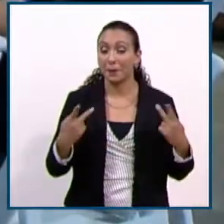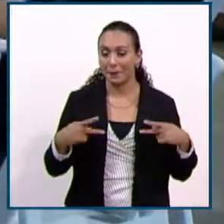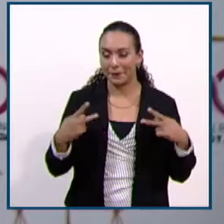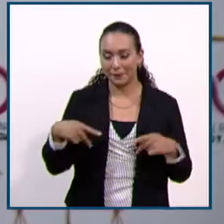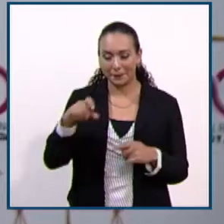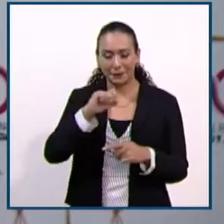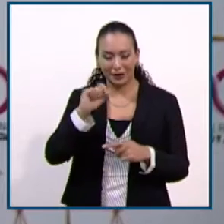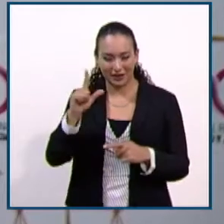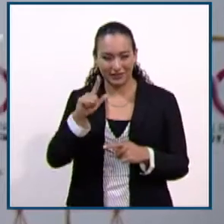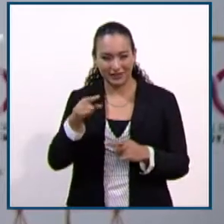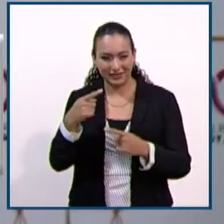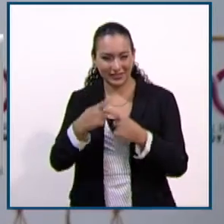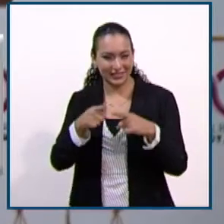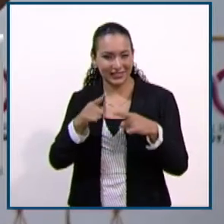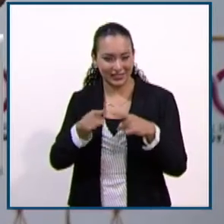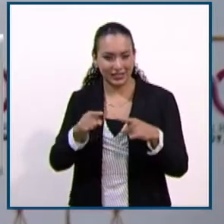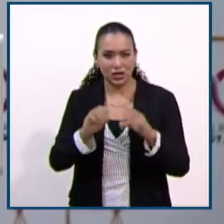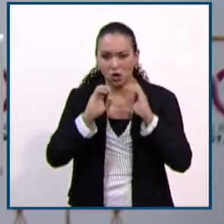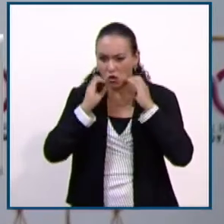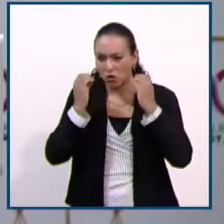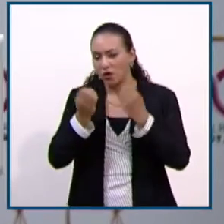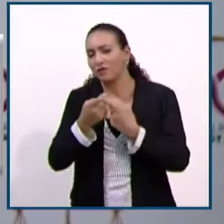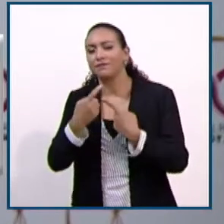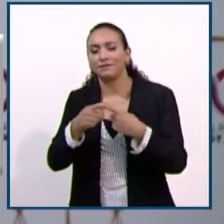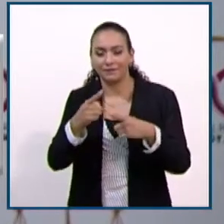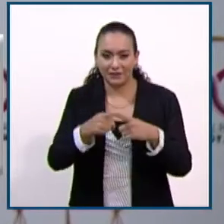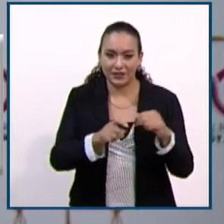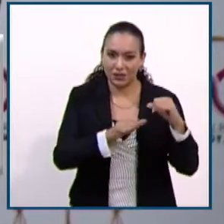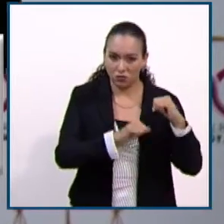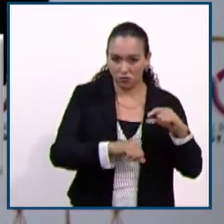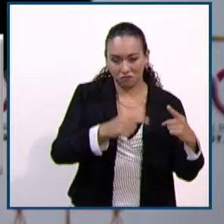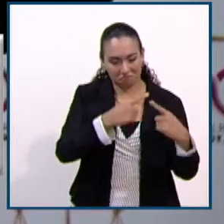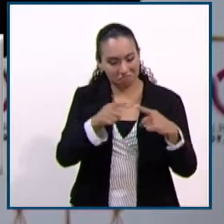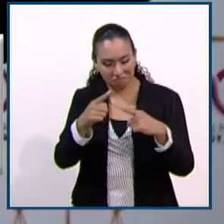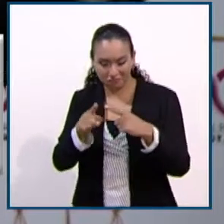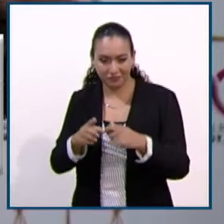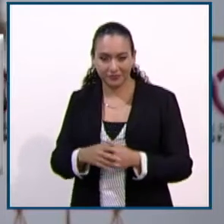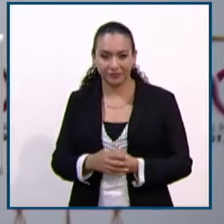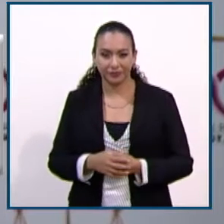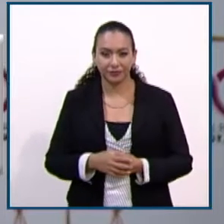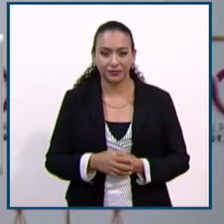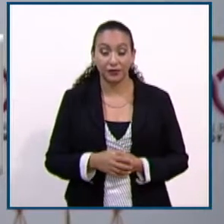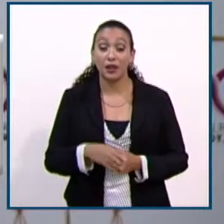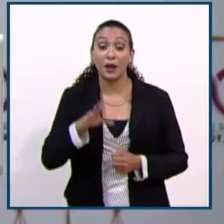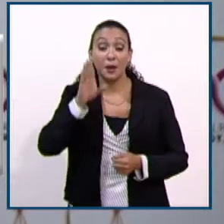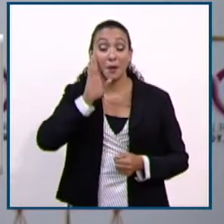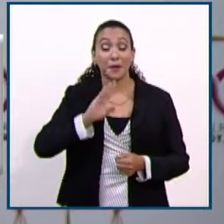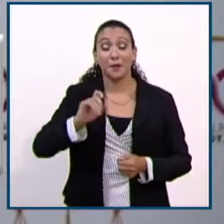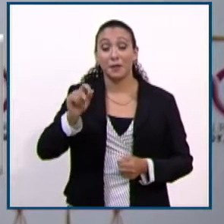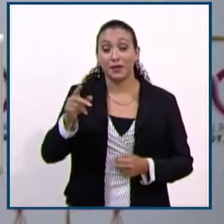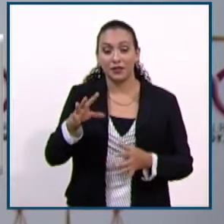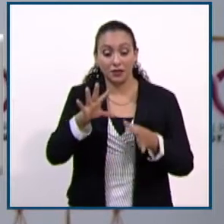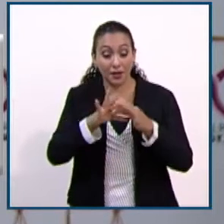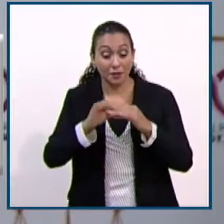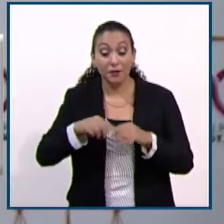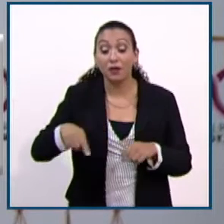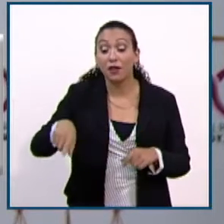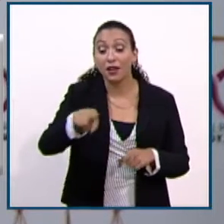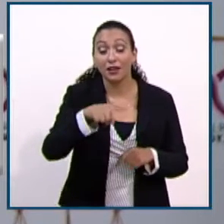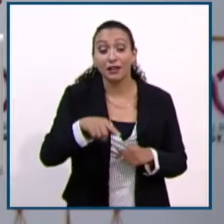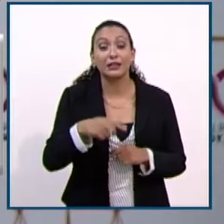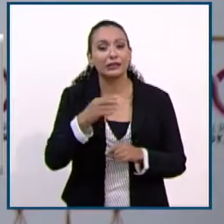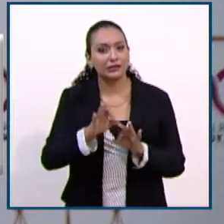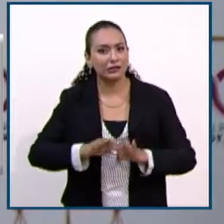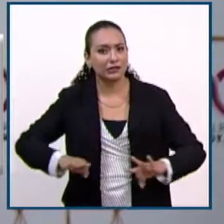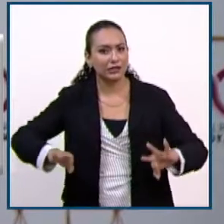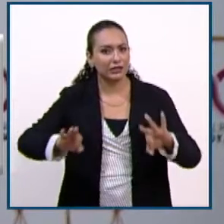académicas, ciudadanas y ciudadanos, organizaciones civiles y autoridades de diversos niveles de gobierno, el ministro Lainez Potisek subrayó la necesidad